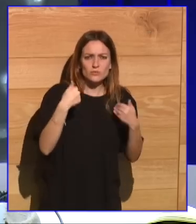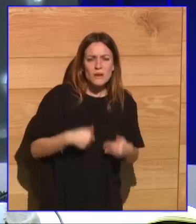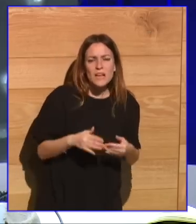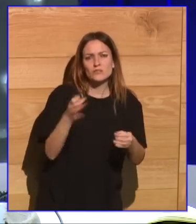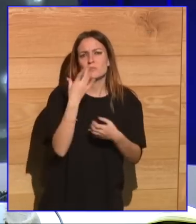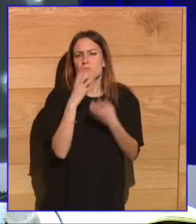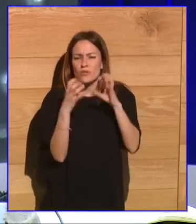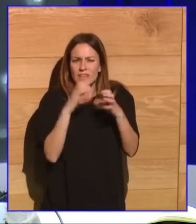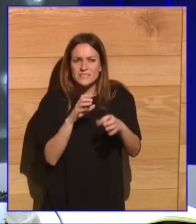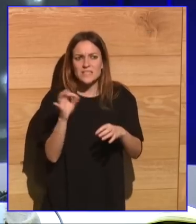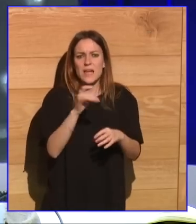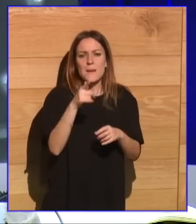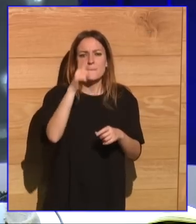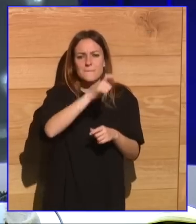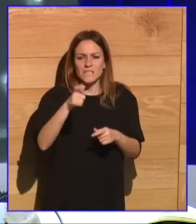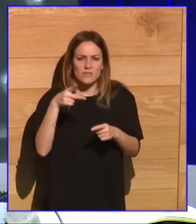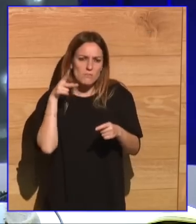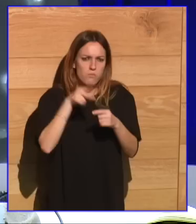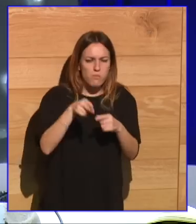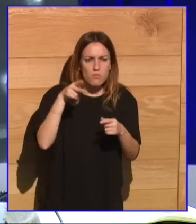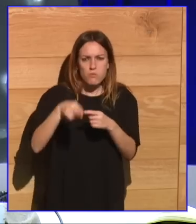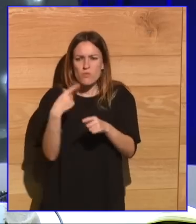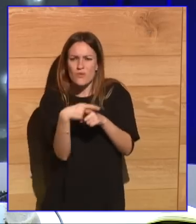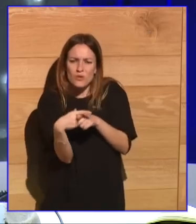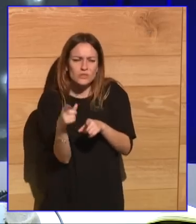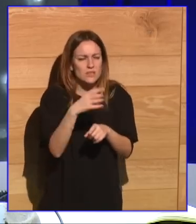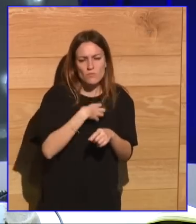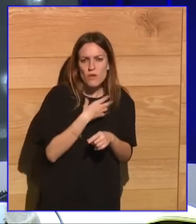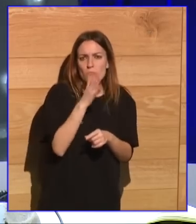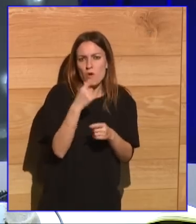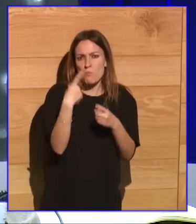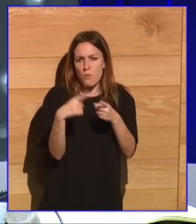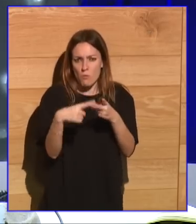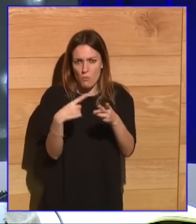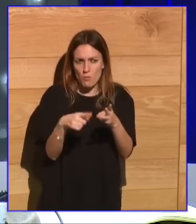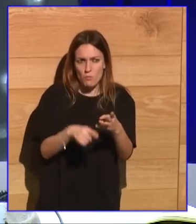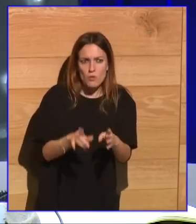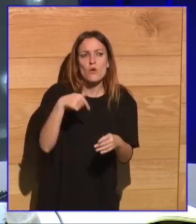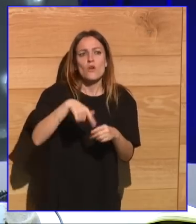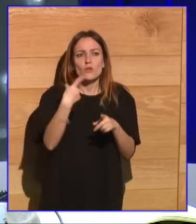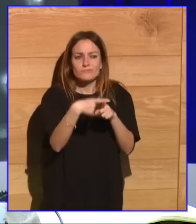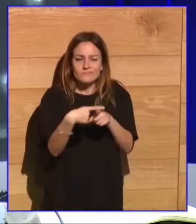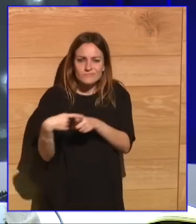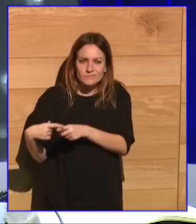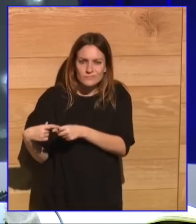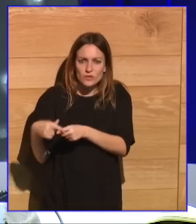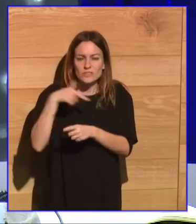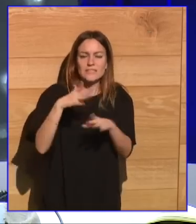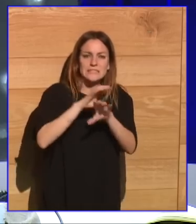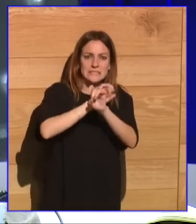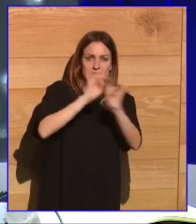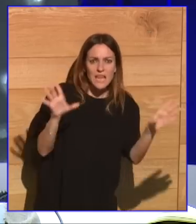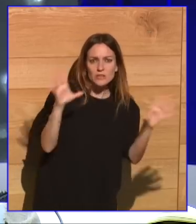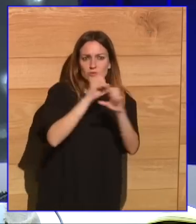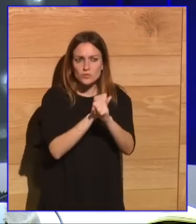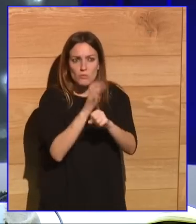sé qué. Verías que no se puede privar a alguien de su ciudadanía por determinadas razones. Te meterías en zonas precisamente de claroscuros, porque